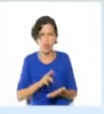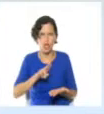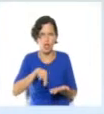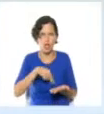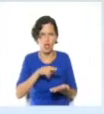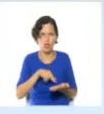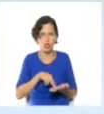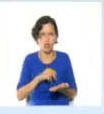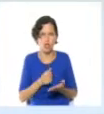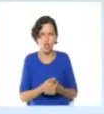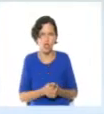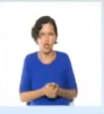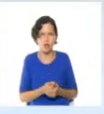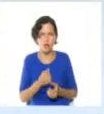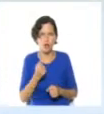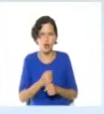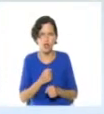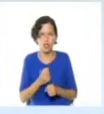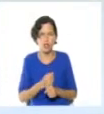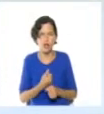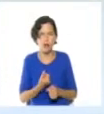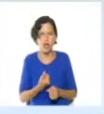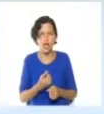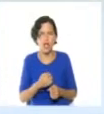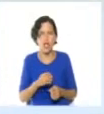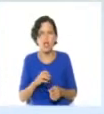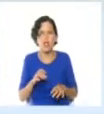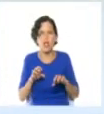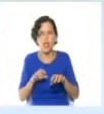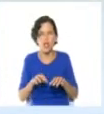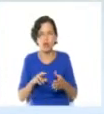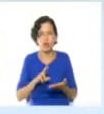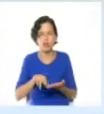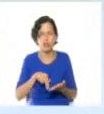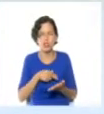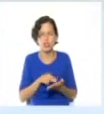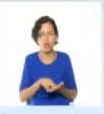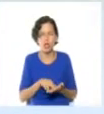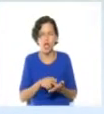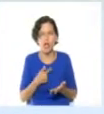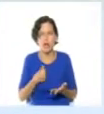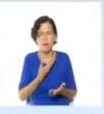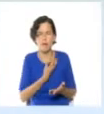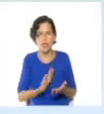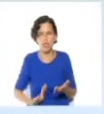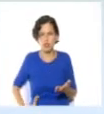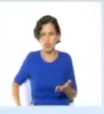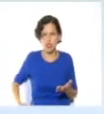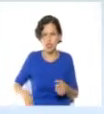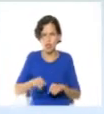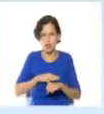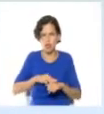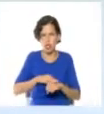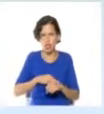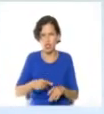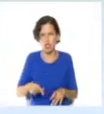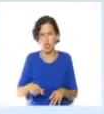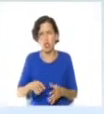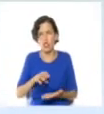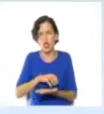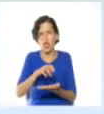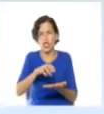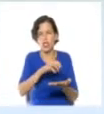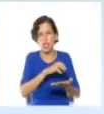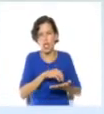nacional, en este caso vamos a trabajar el Ejecutivo Nacional, Presidente de la República y ministro. Estatal, los gobernadores.